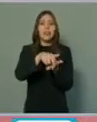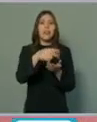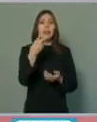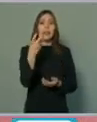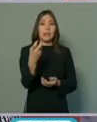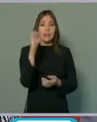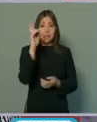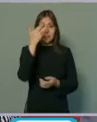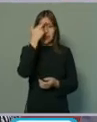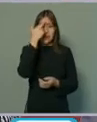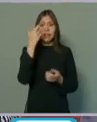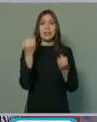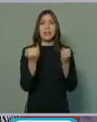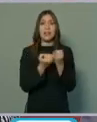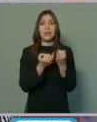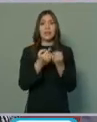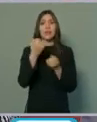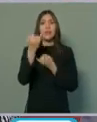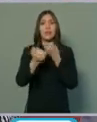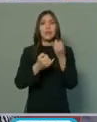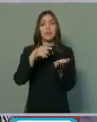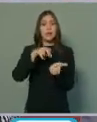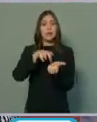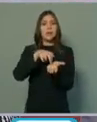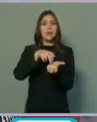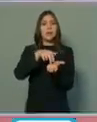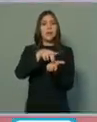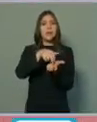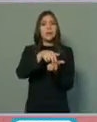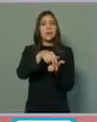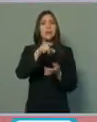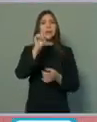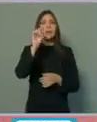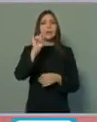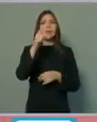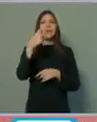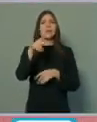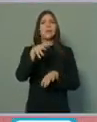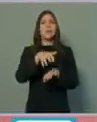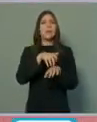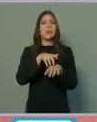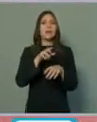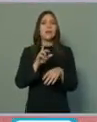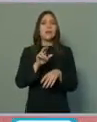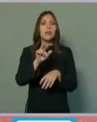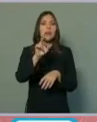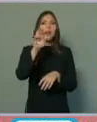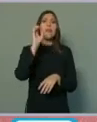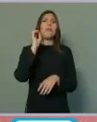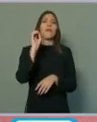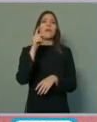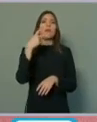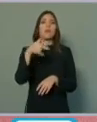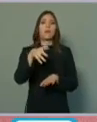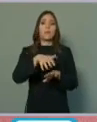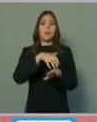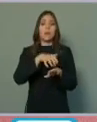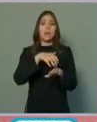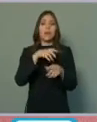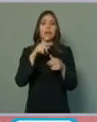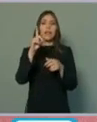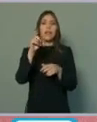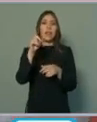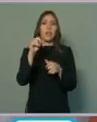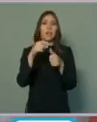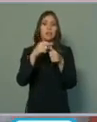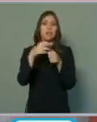dedos? Puedes empezar a hacer este pequeño juego, empezar a recorrer la planta del pie. Decíamos que el dedo gordo del pie tiene lo suyo.